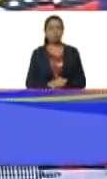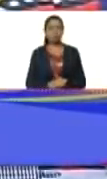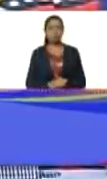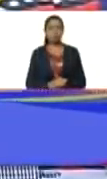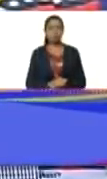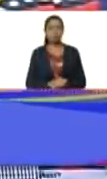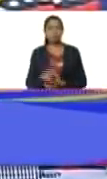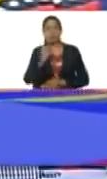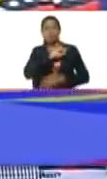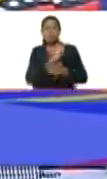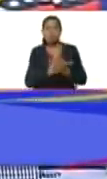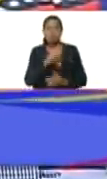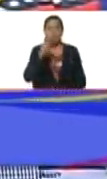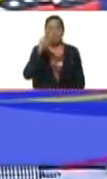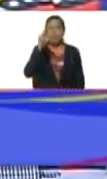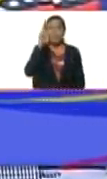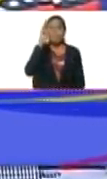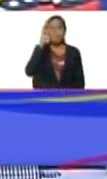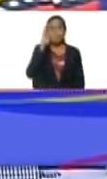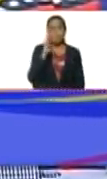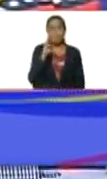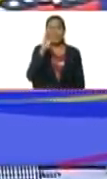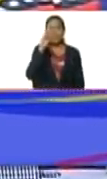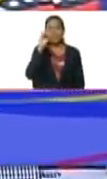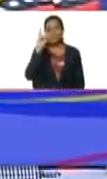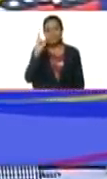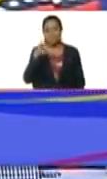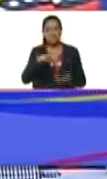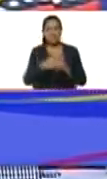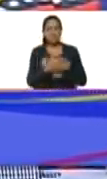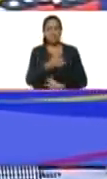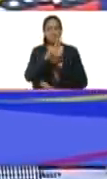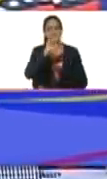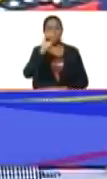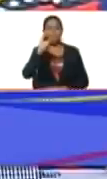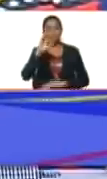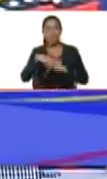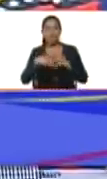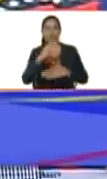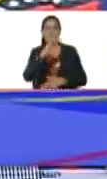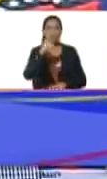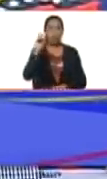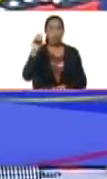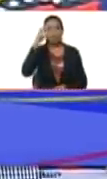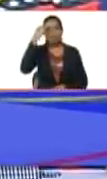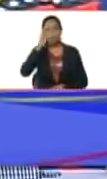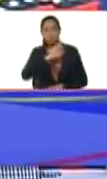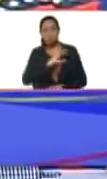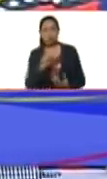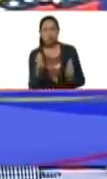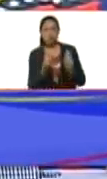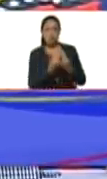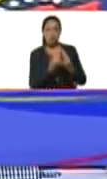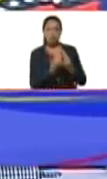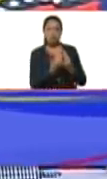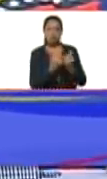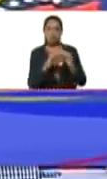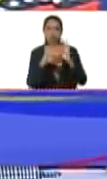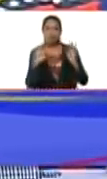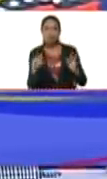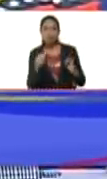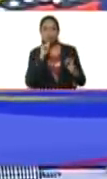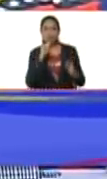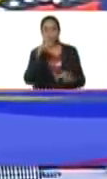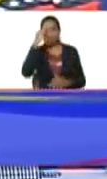Fortalecer la UPDI, porque la UPDI tiene entre 30, 40 milicianos y milicianas. ¿Y quiénes son